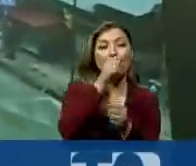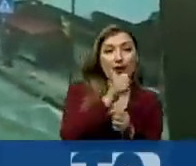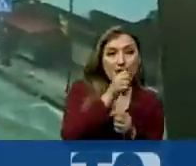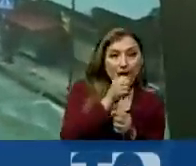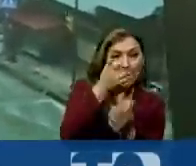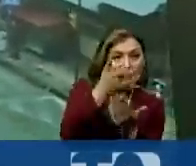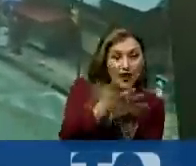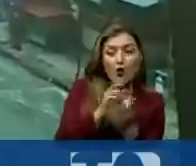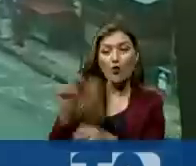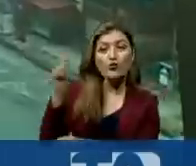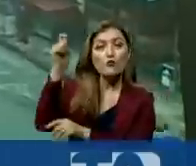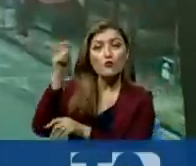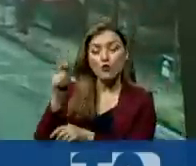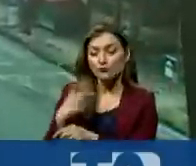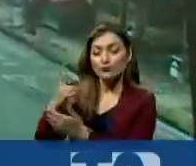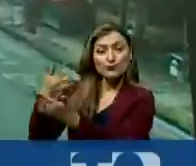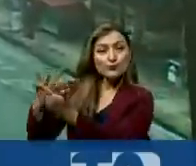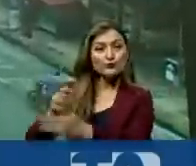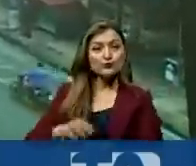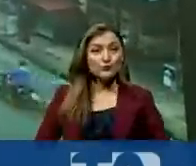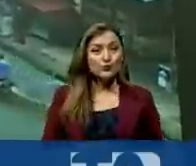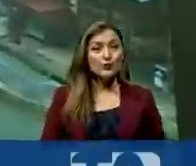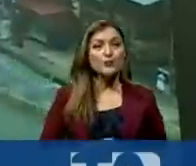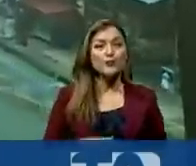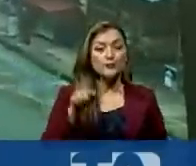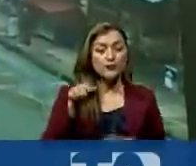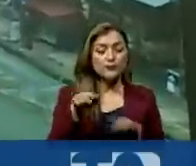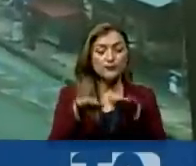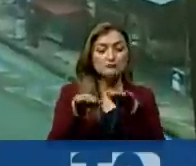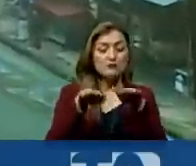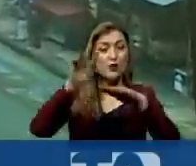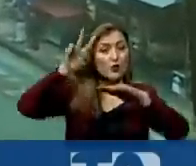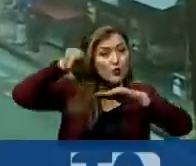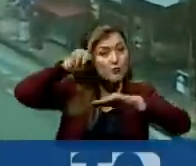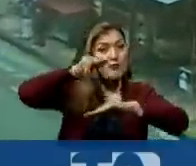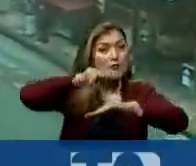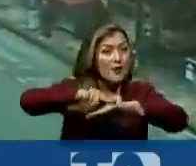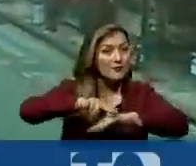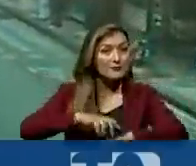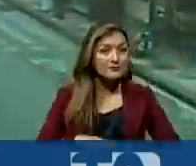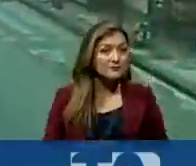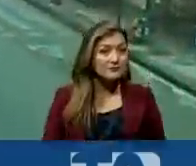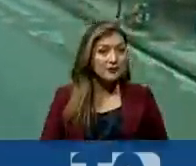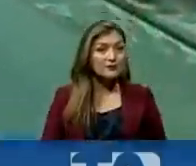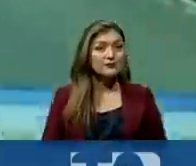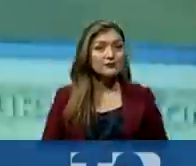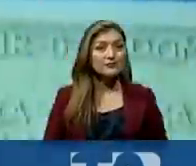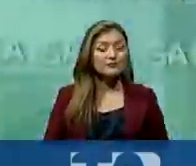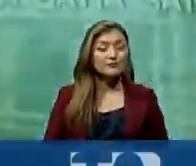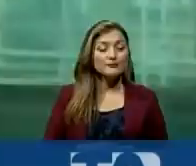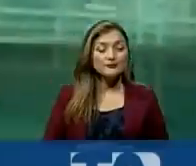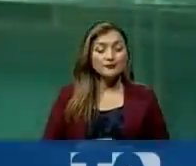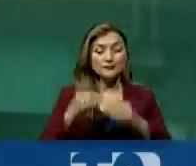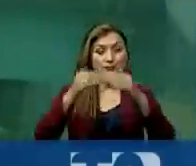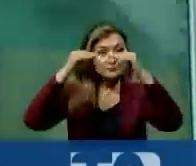el tránsito con normalidad con habitualidad si nos vamos un poquito hacia la parte inferior vamos a